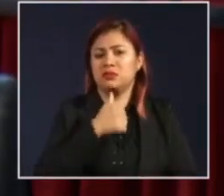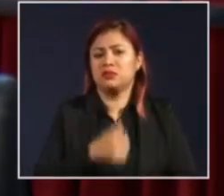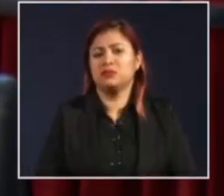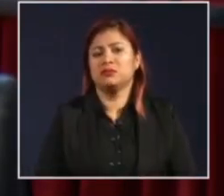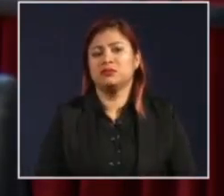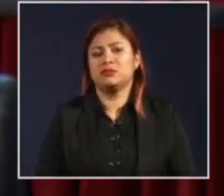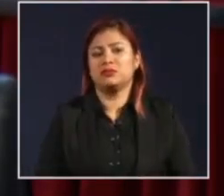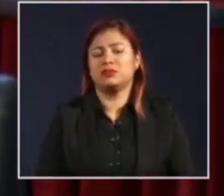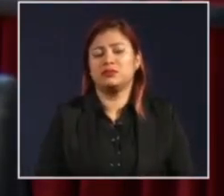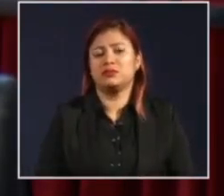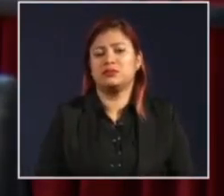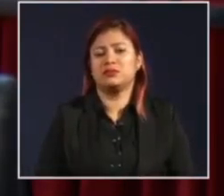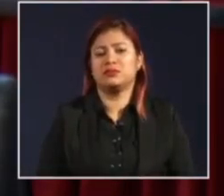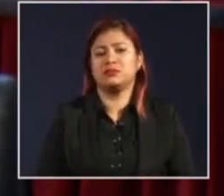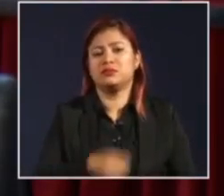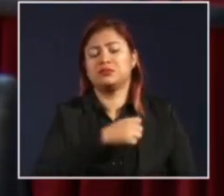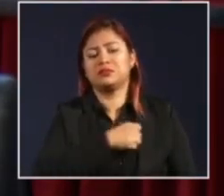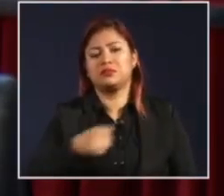Señores,